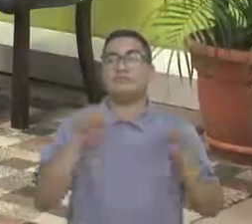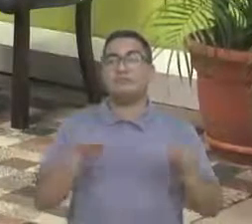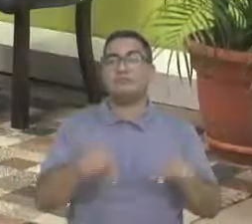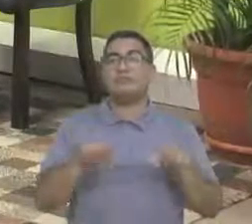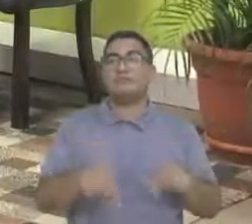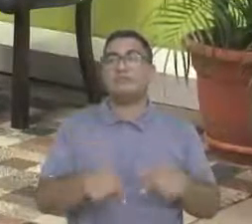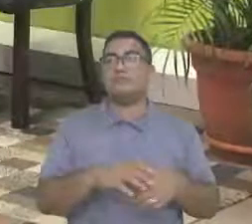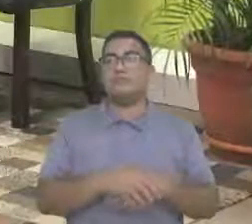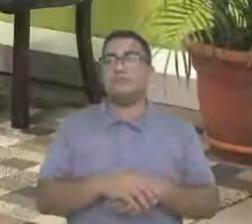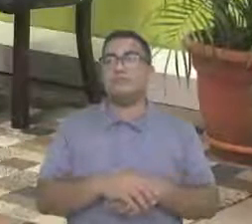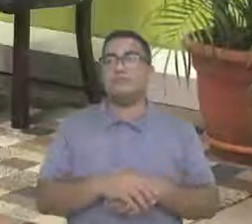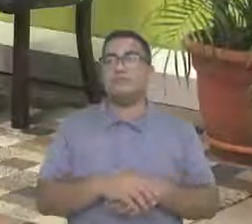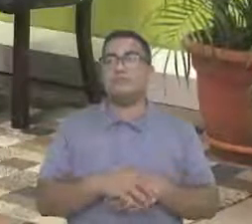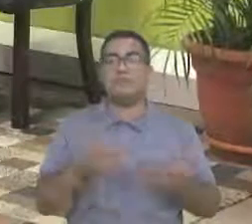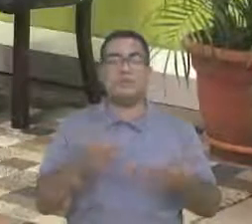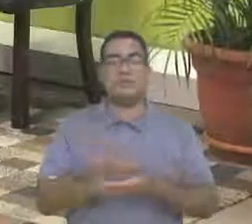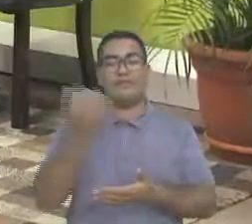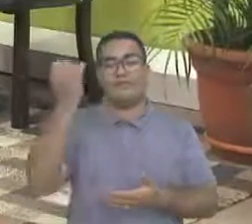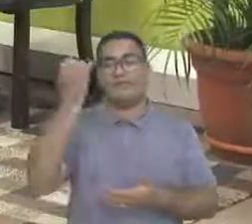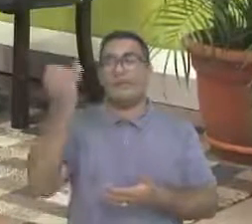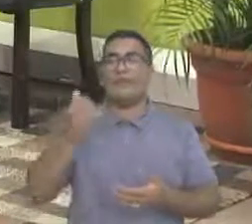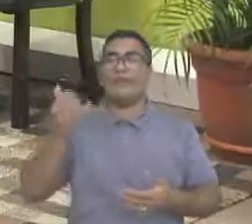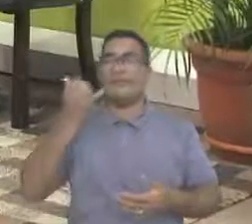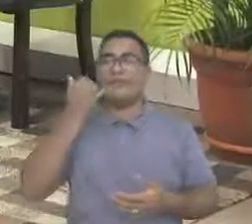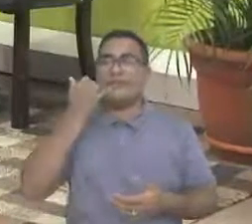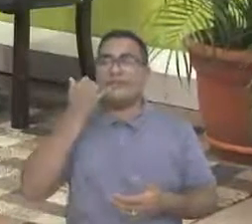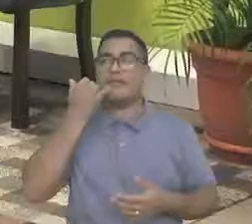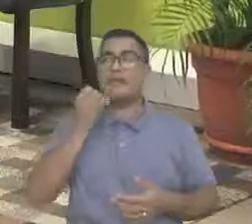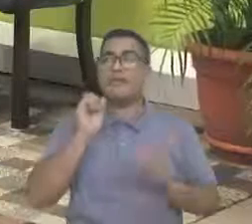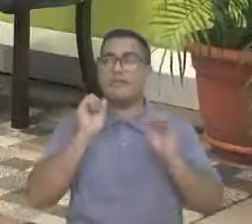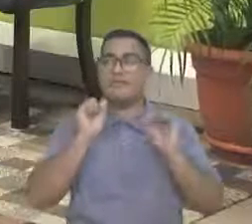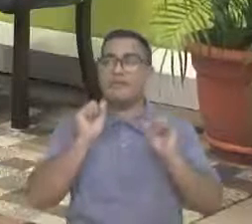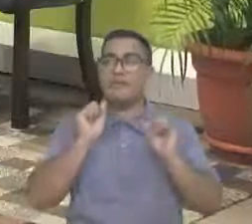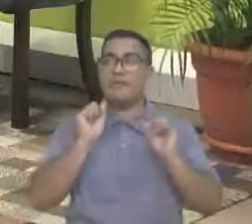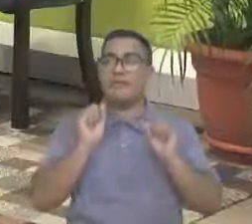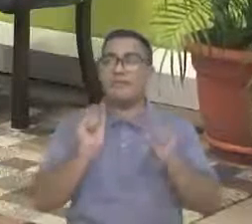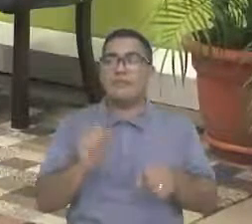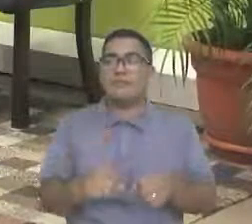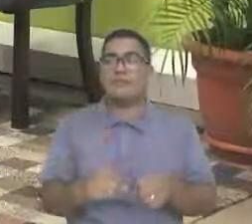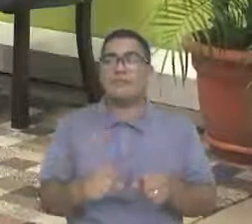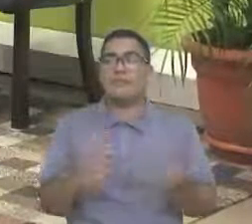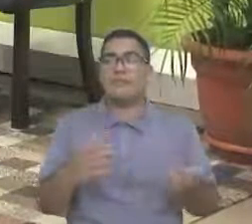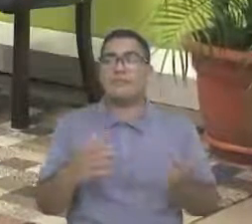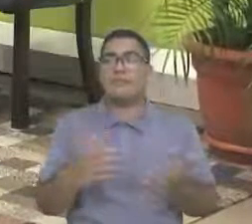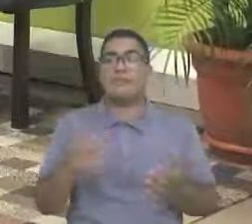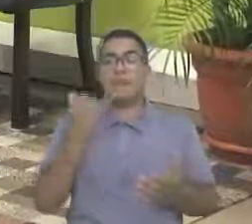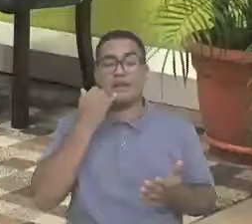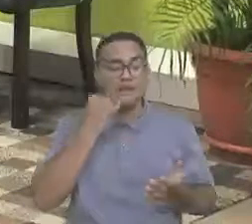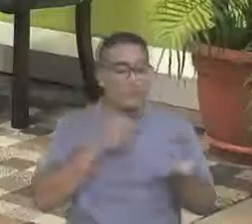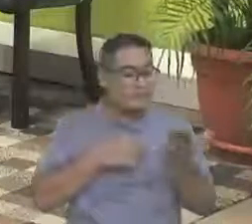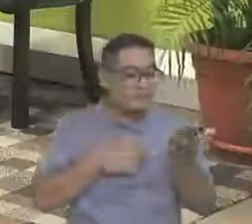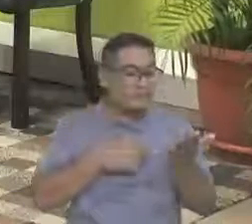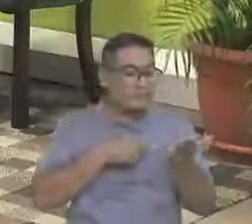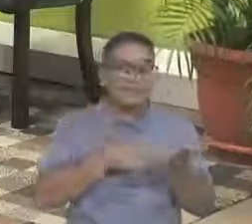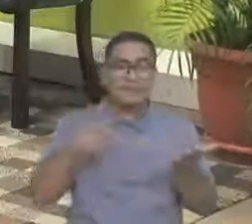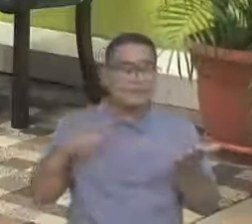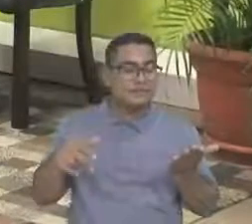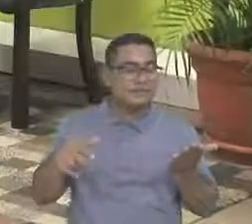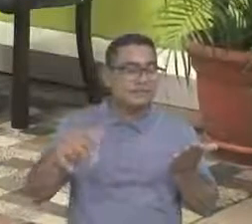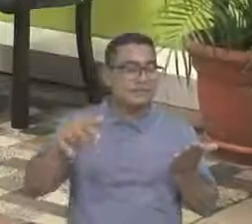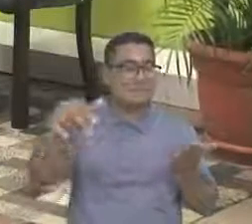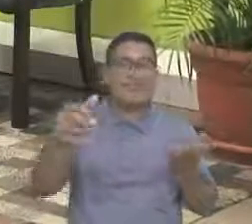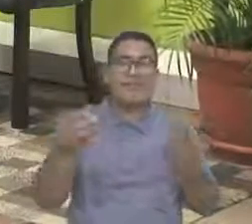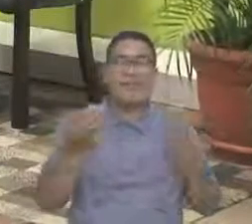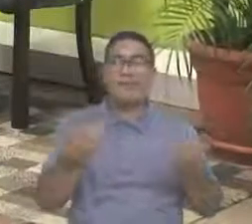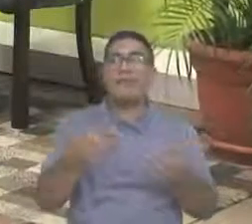recuerden que todo con la tecnología, los celulares, tienen algo que se llama podómetro. Sí. Y eso nos permite ver qué